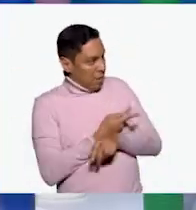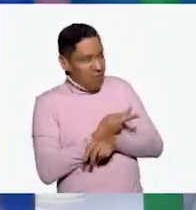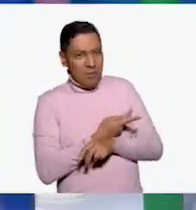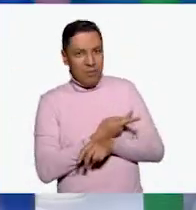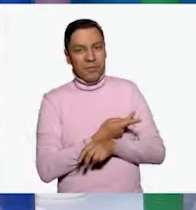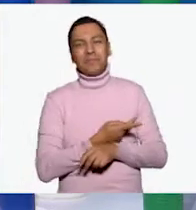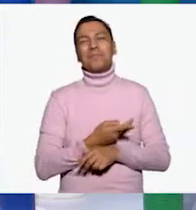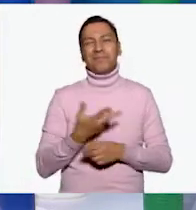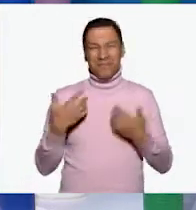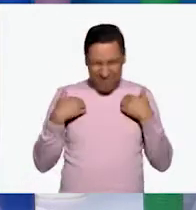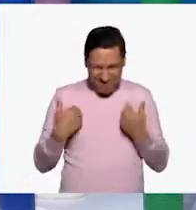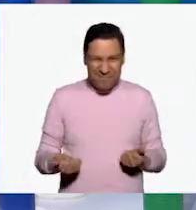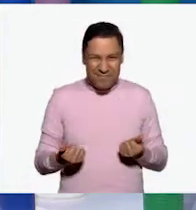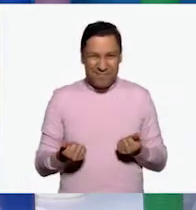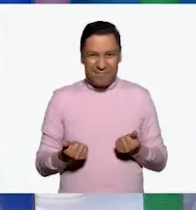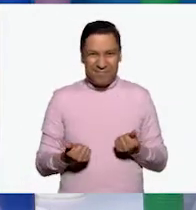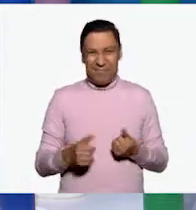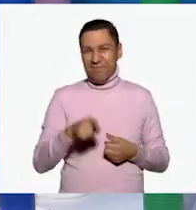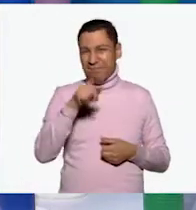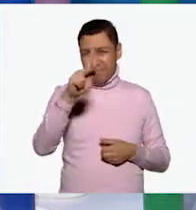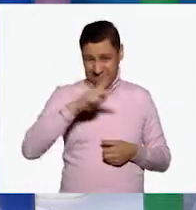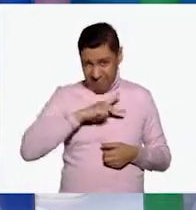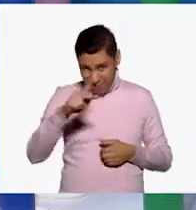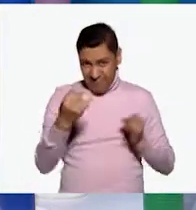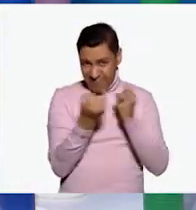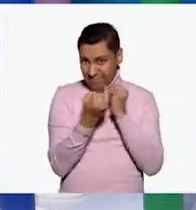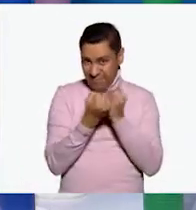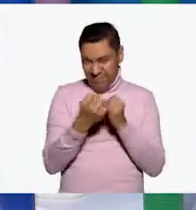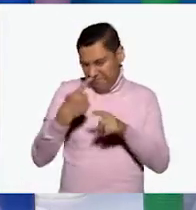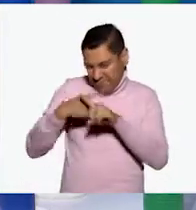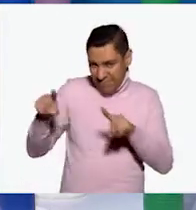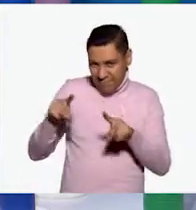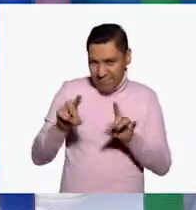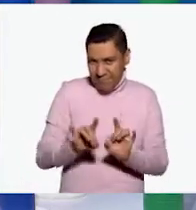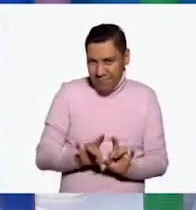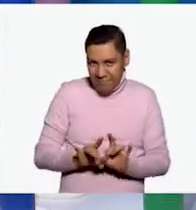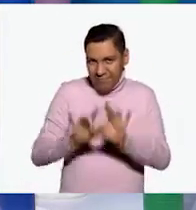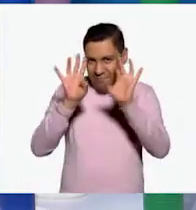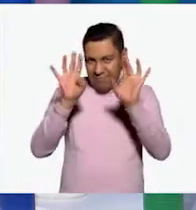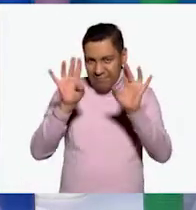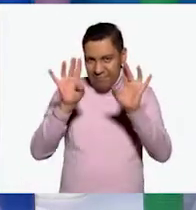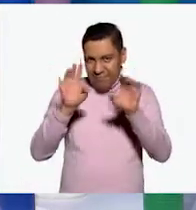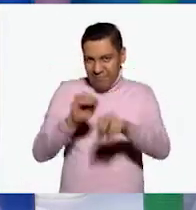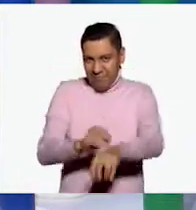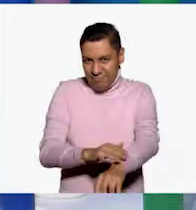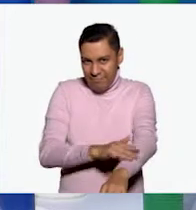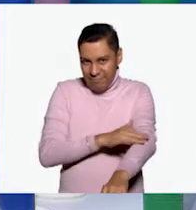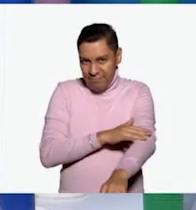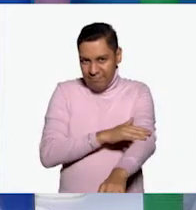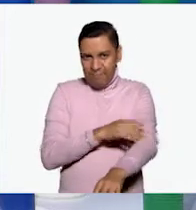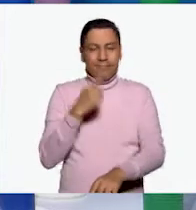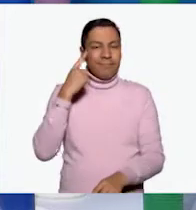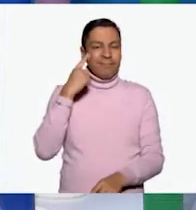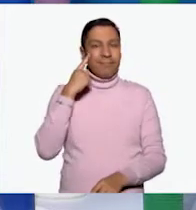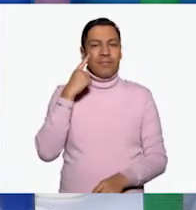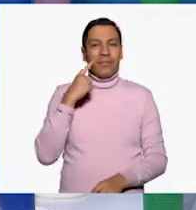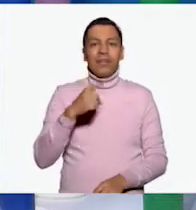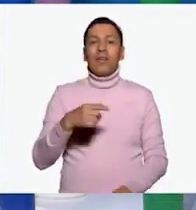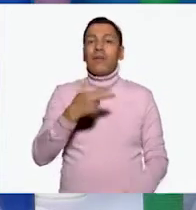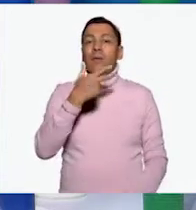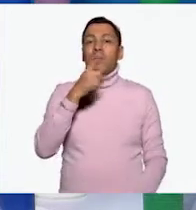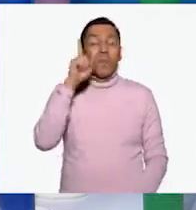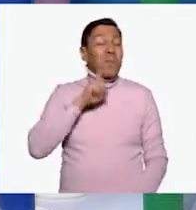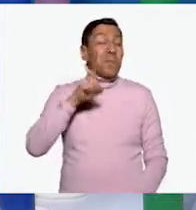Y creo que los niños y niñas también han pasado por distintas situaciones similares. Claro. Como el caso que nos contará